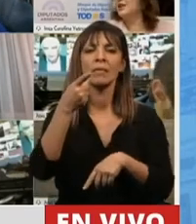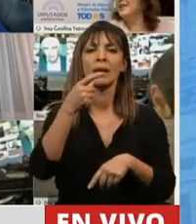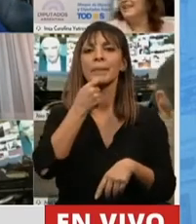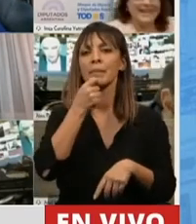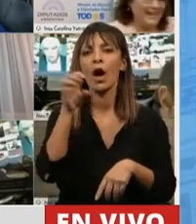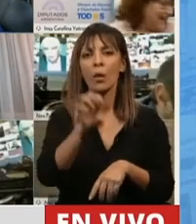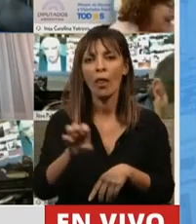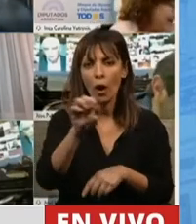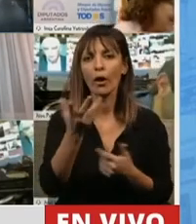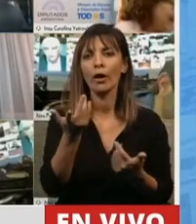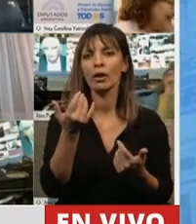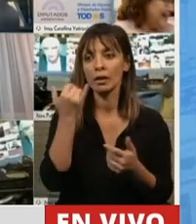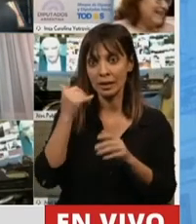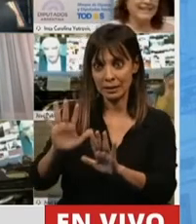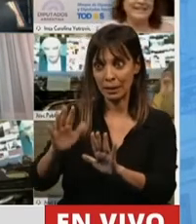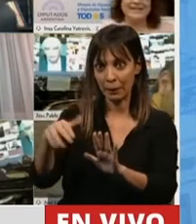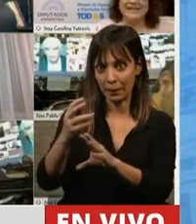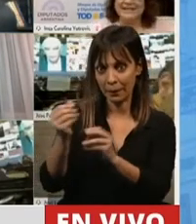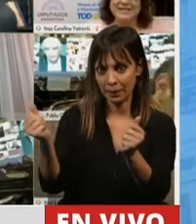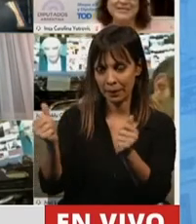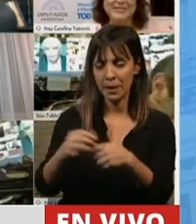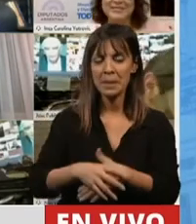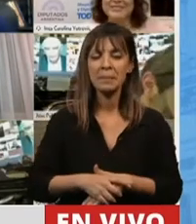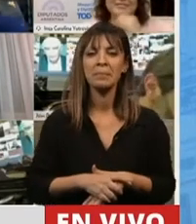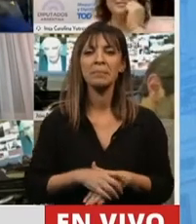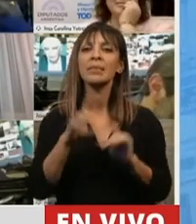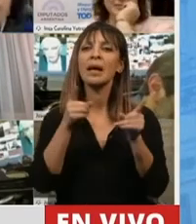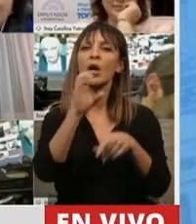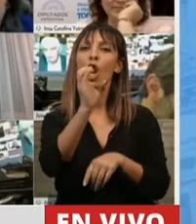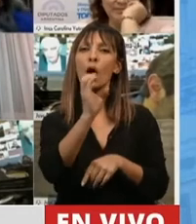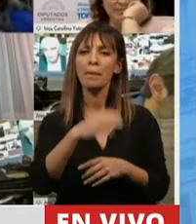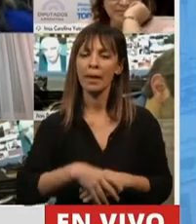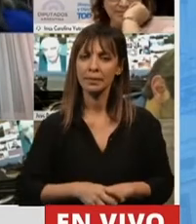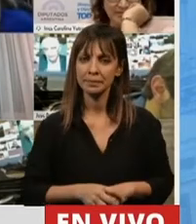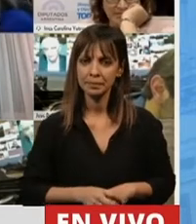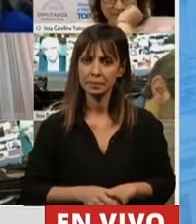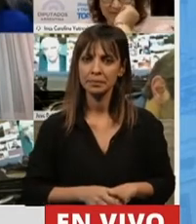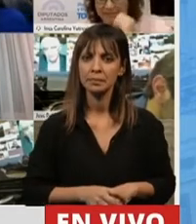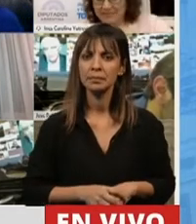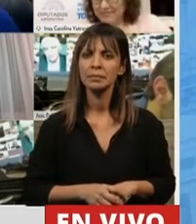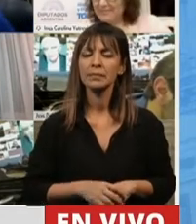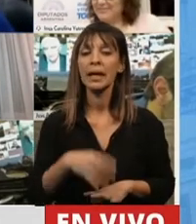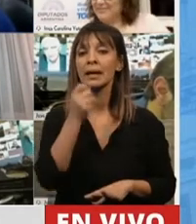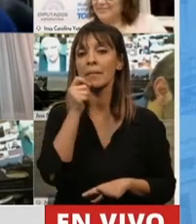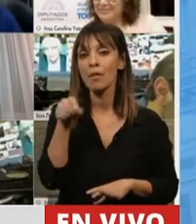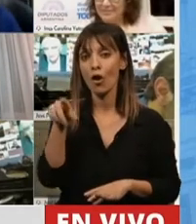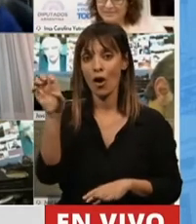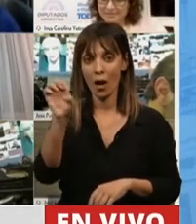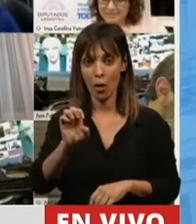de Ecuador, ya estoy terminando, presidenta, y de Colombia, que en el caso de